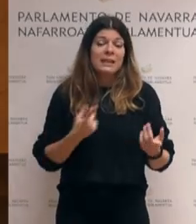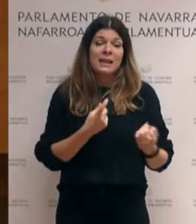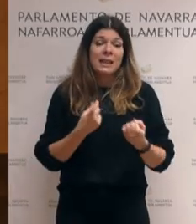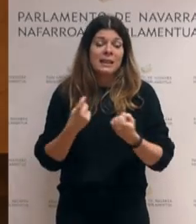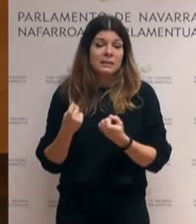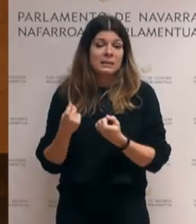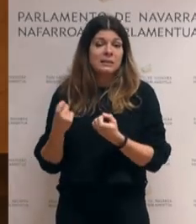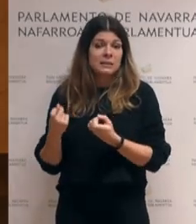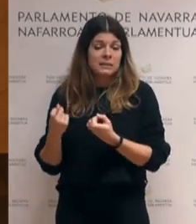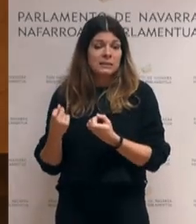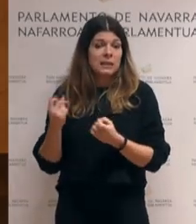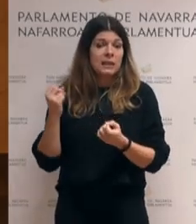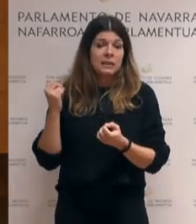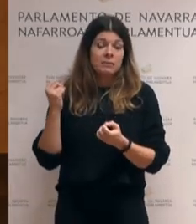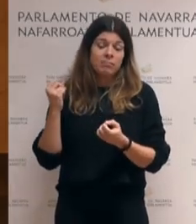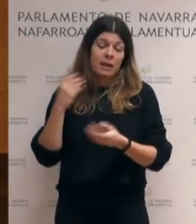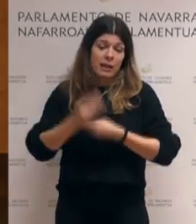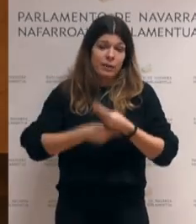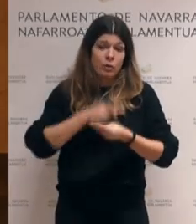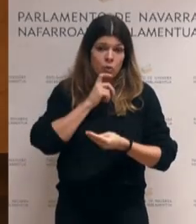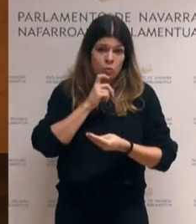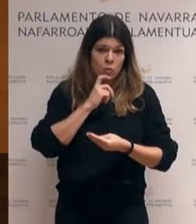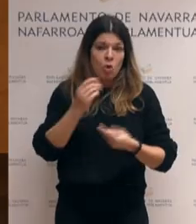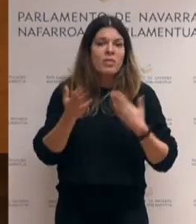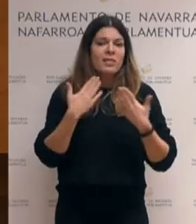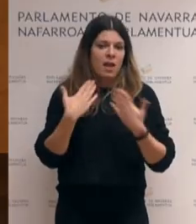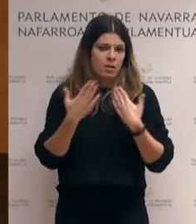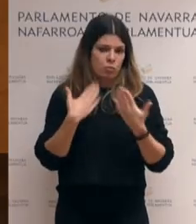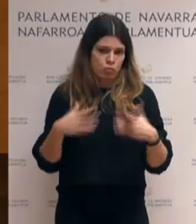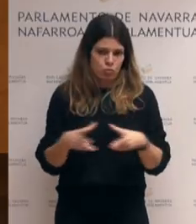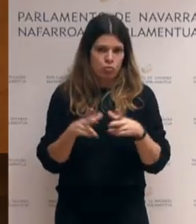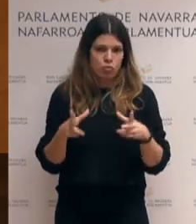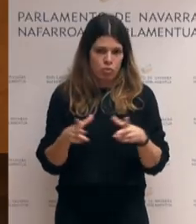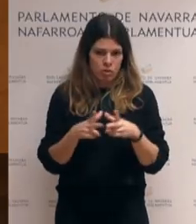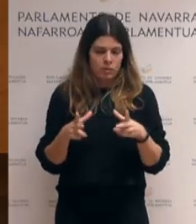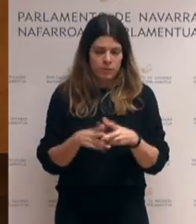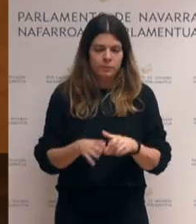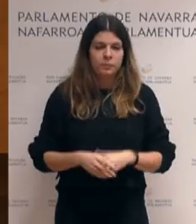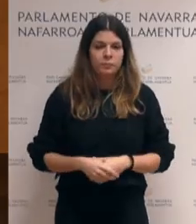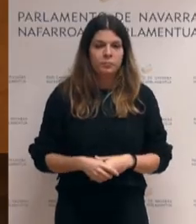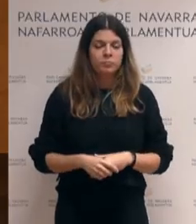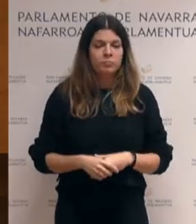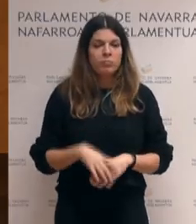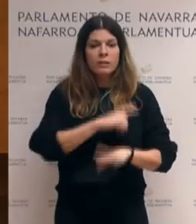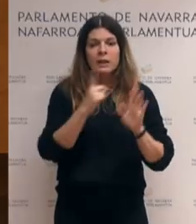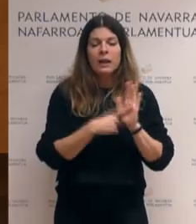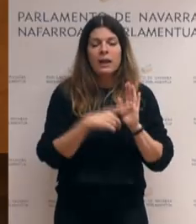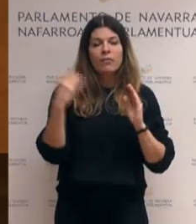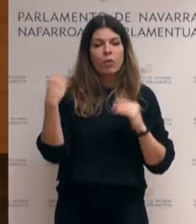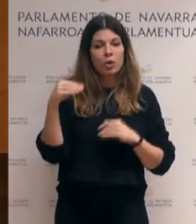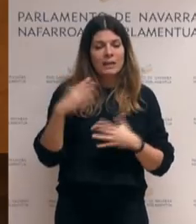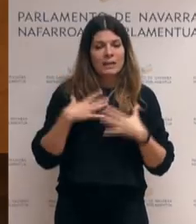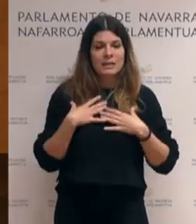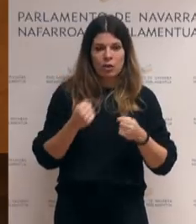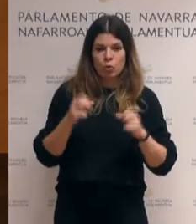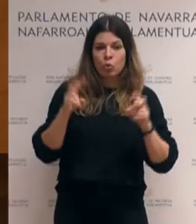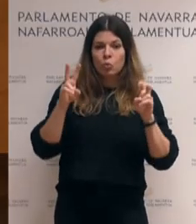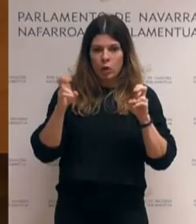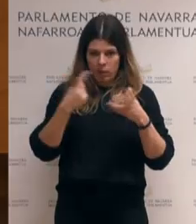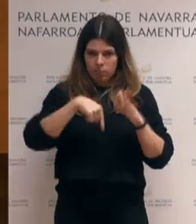abordar el reto desde el diálogo social hablamos de la nueva ley foral de salud pensamos que ha de